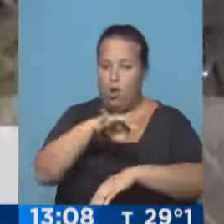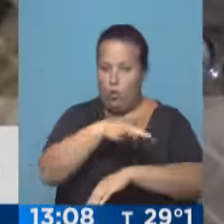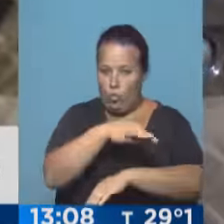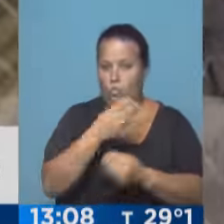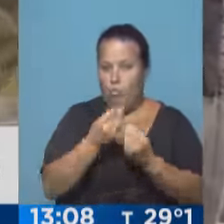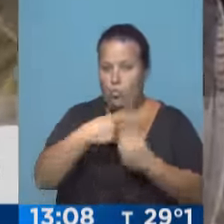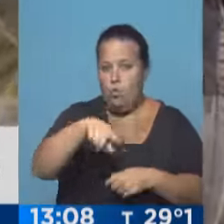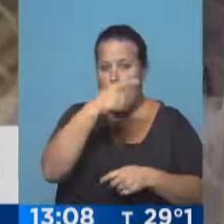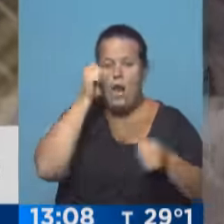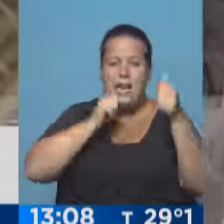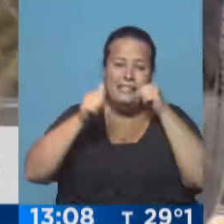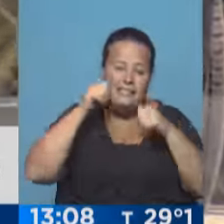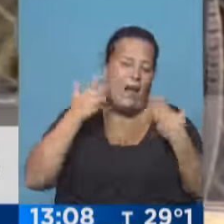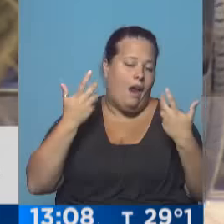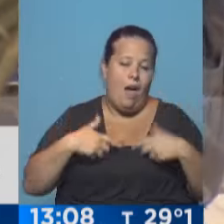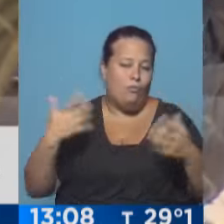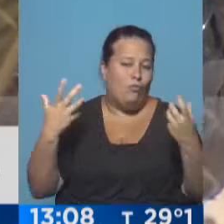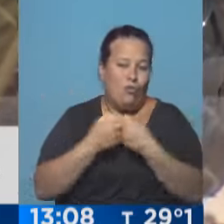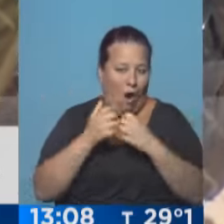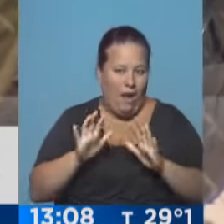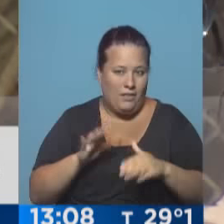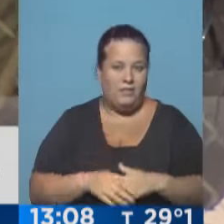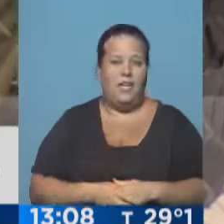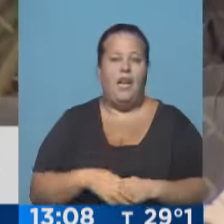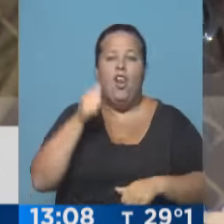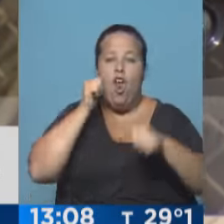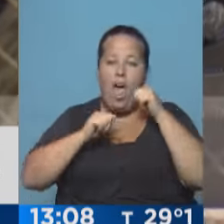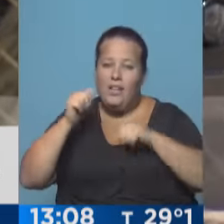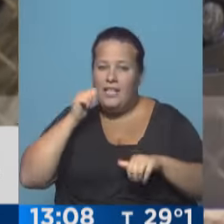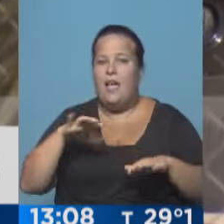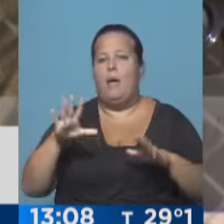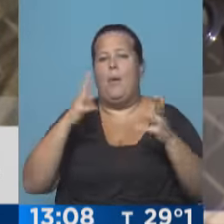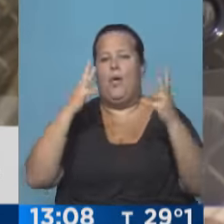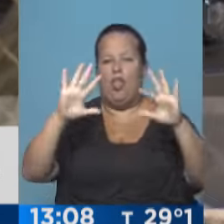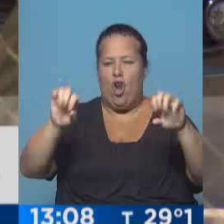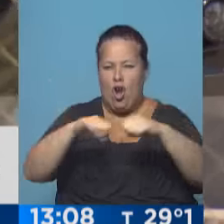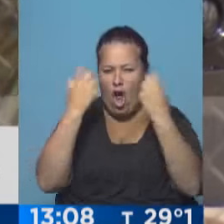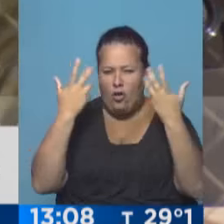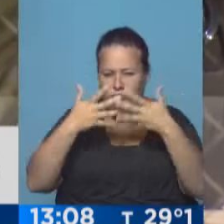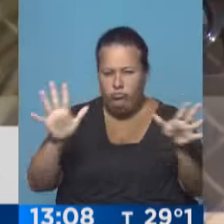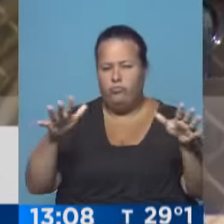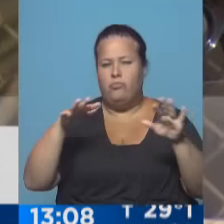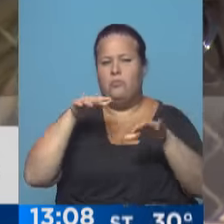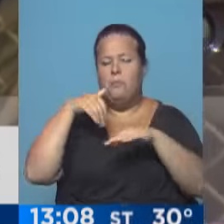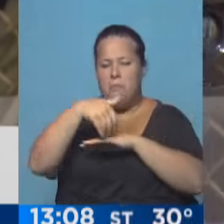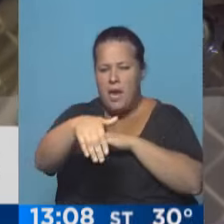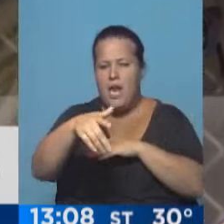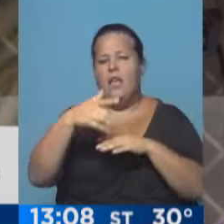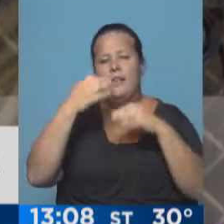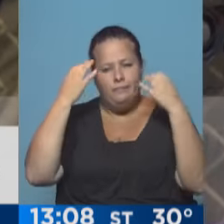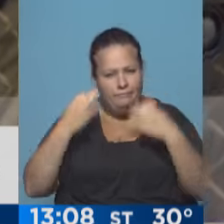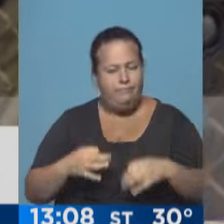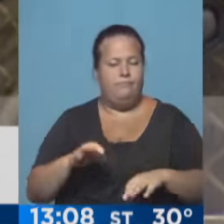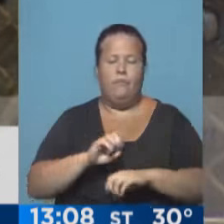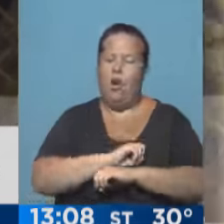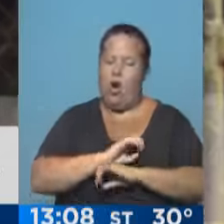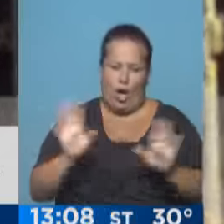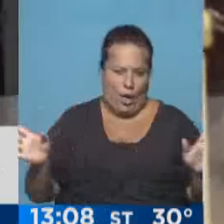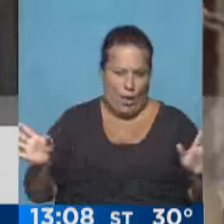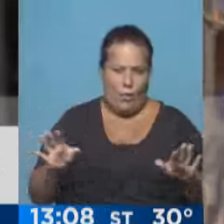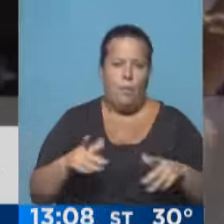claro. Traumatismos lógicos que hay en un accidente como este con los vidrios. Con todos los vidrios rotos, claro, del micro. Fue realmente una